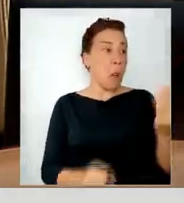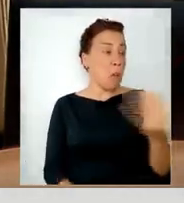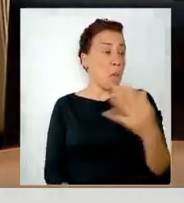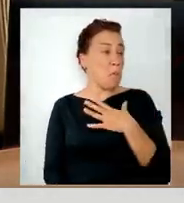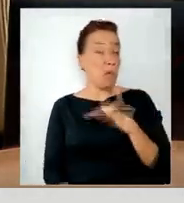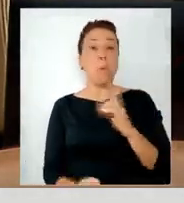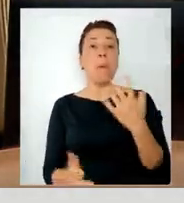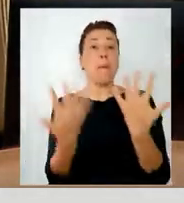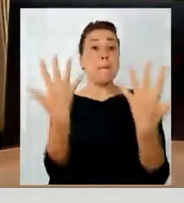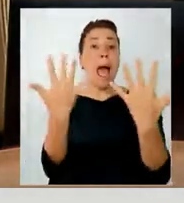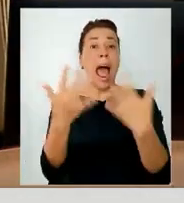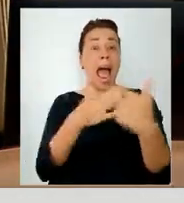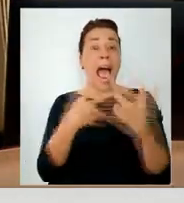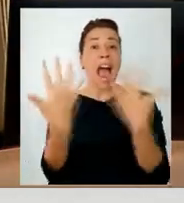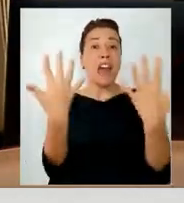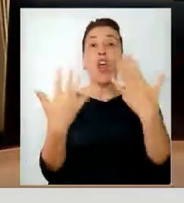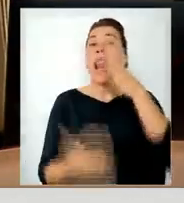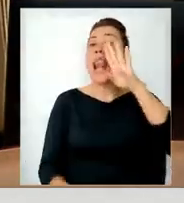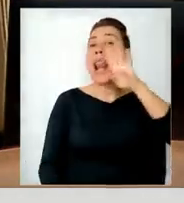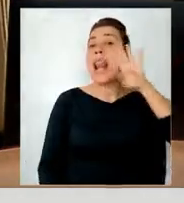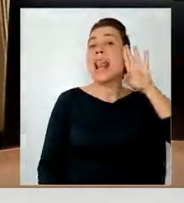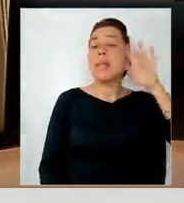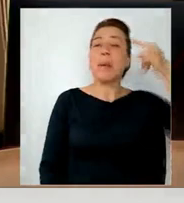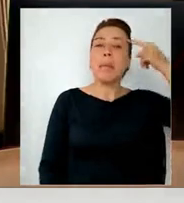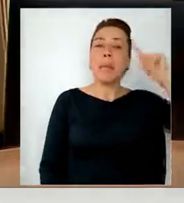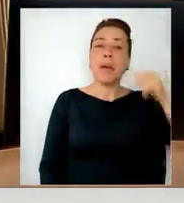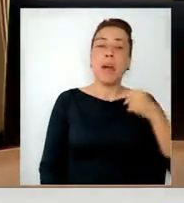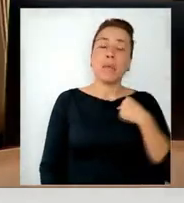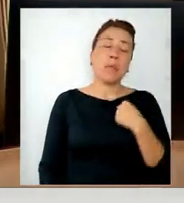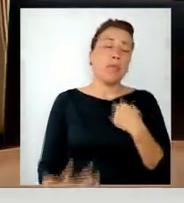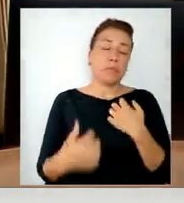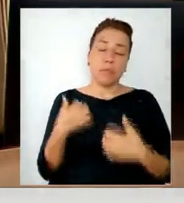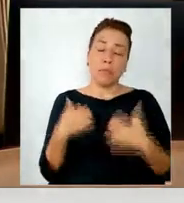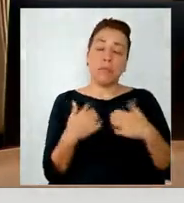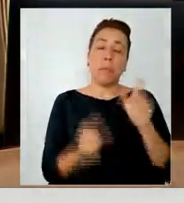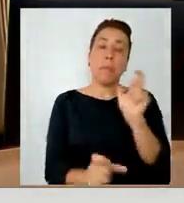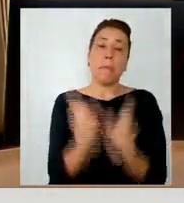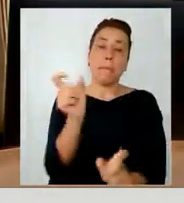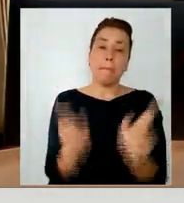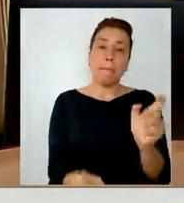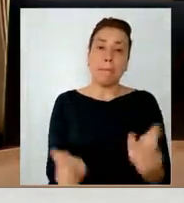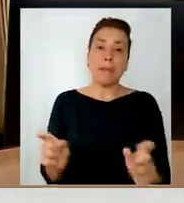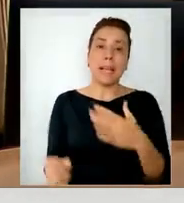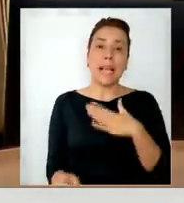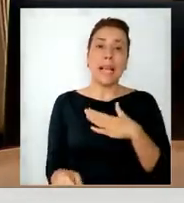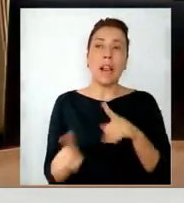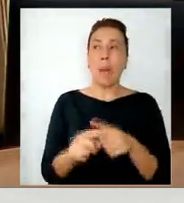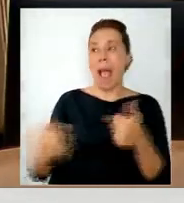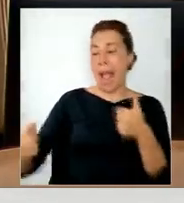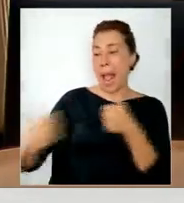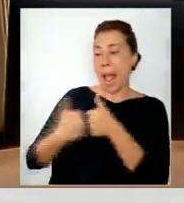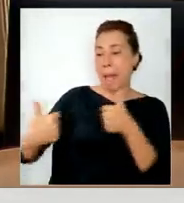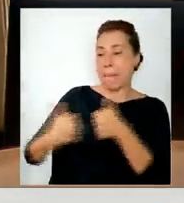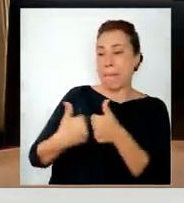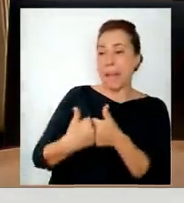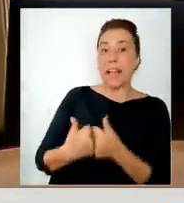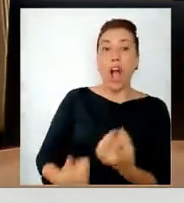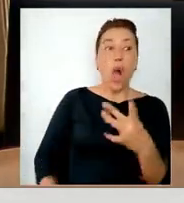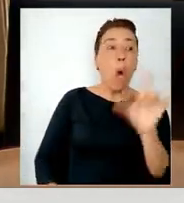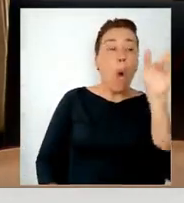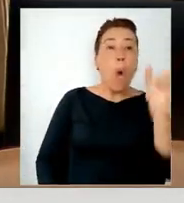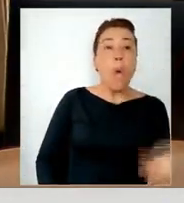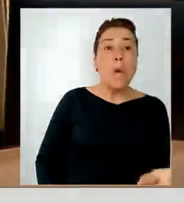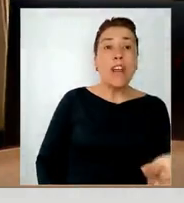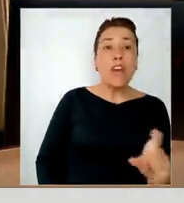sabe una cosa es que me revienta que Personas que quieran empatar colocan Al único gobernador de derecha cierto en